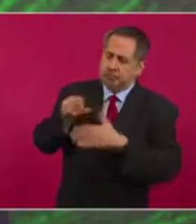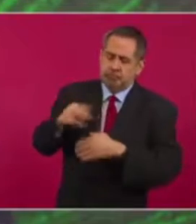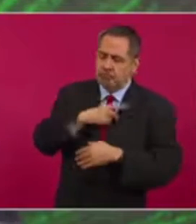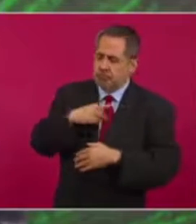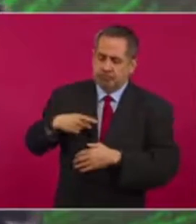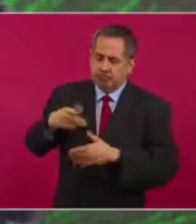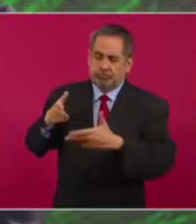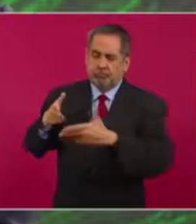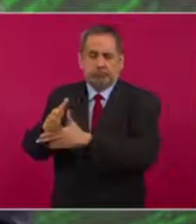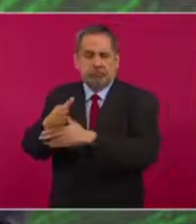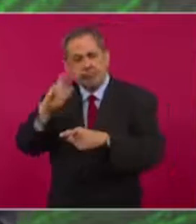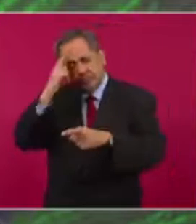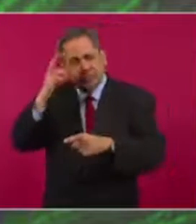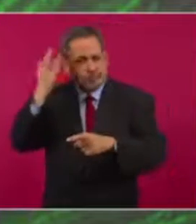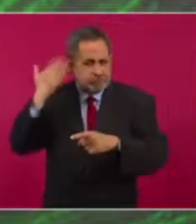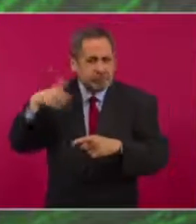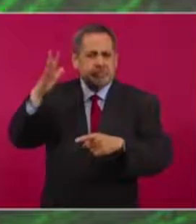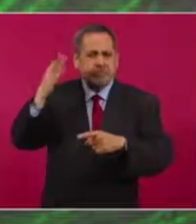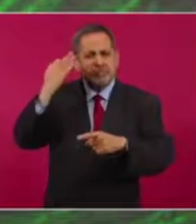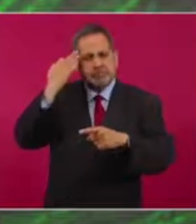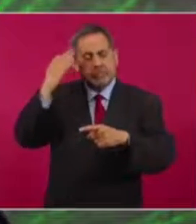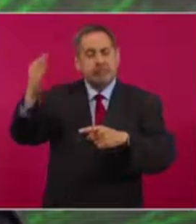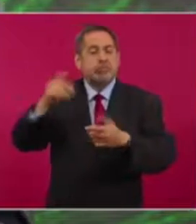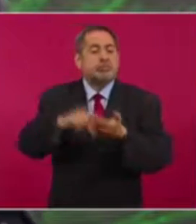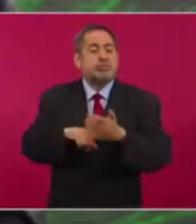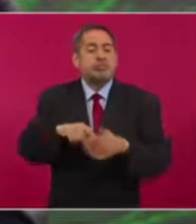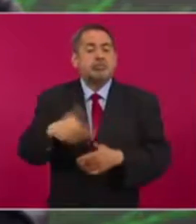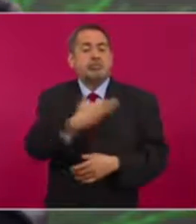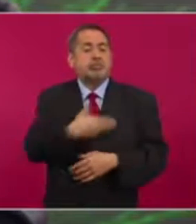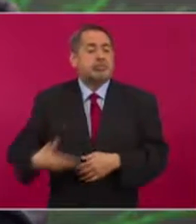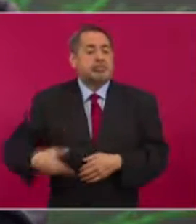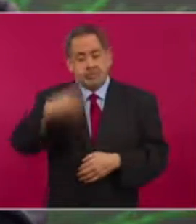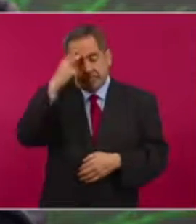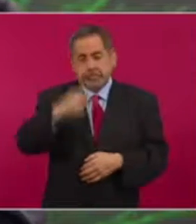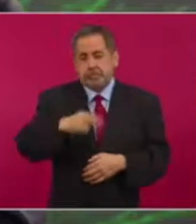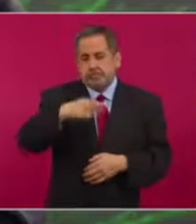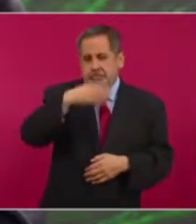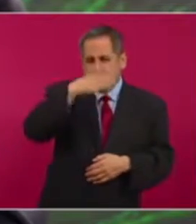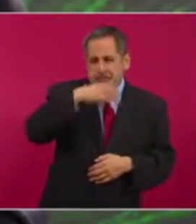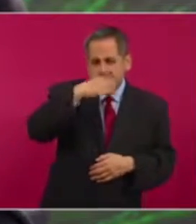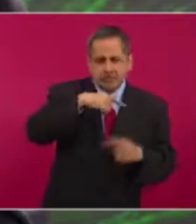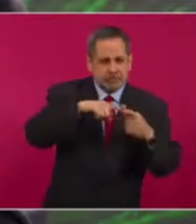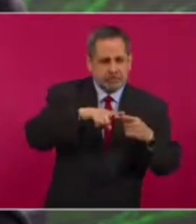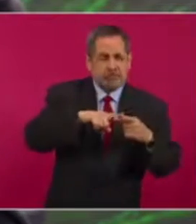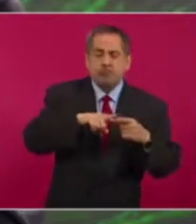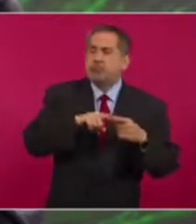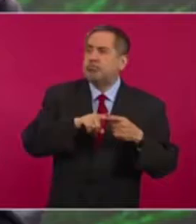durante el gobierno del presidente Lázaro Cárdenas. Hay